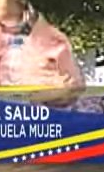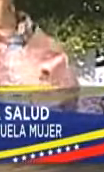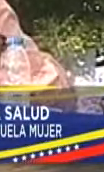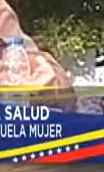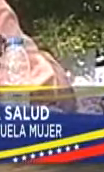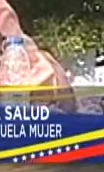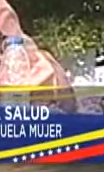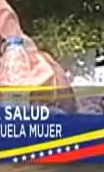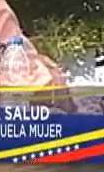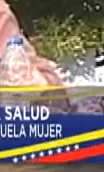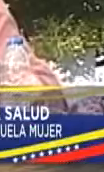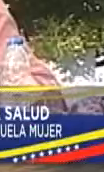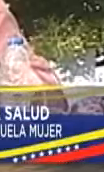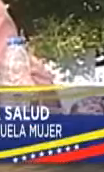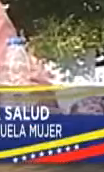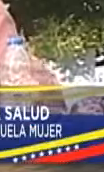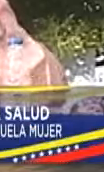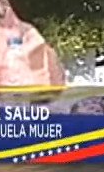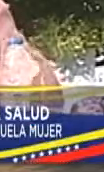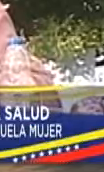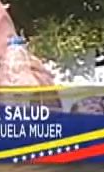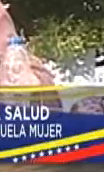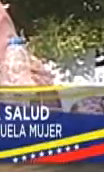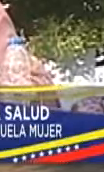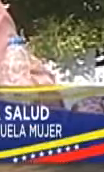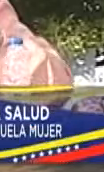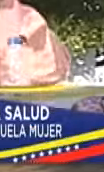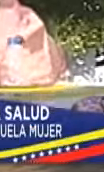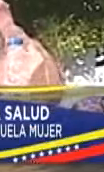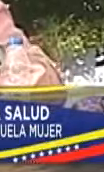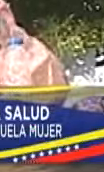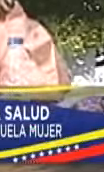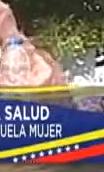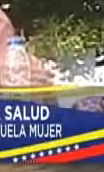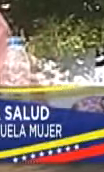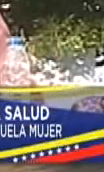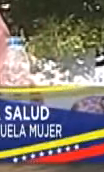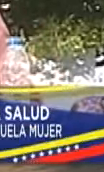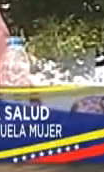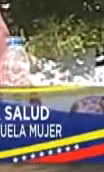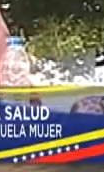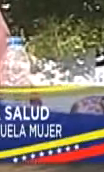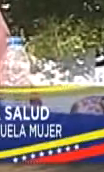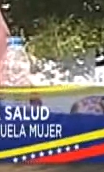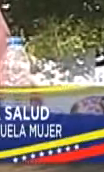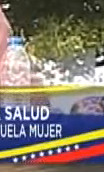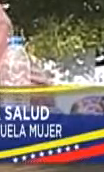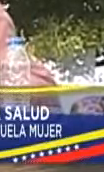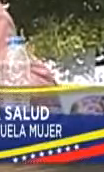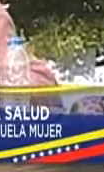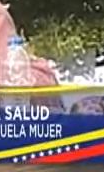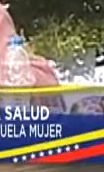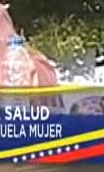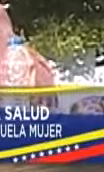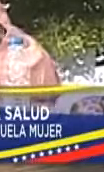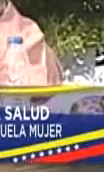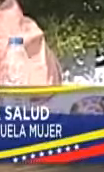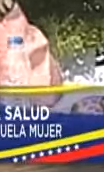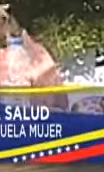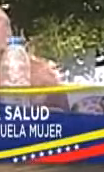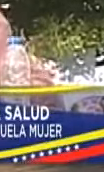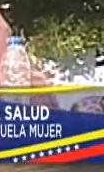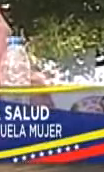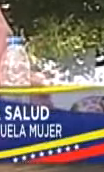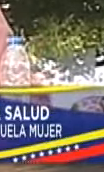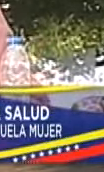mujer emprendedora es garantía de éxito, de avance. Y hablando de éxito, yo